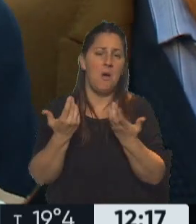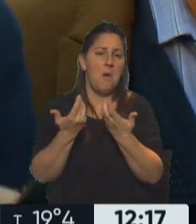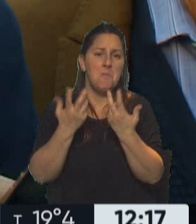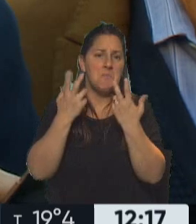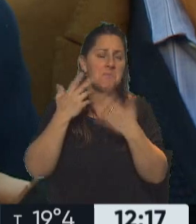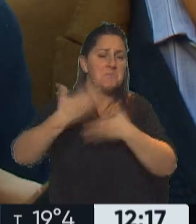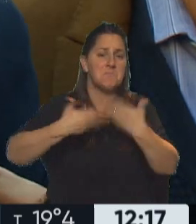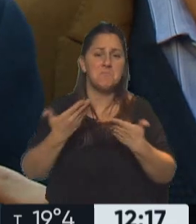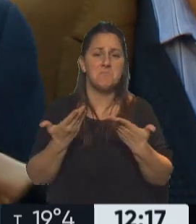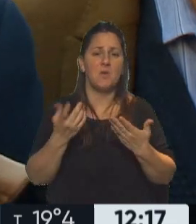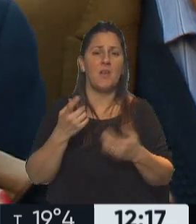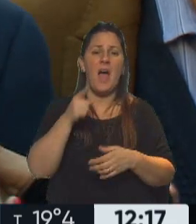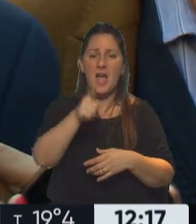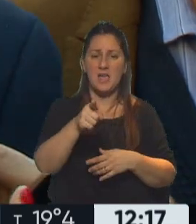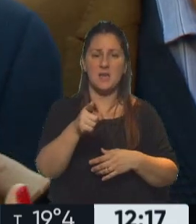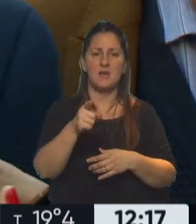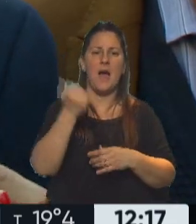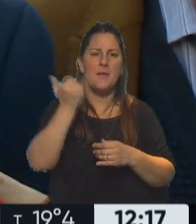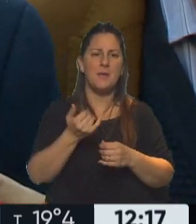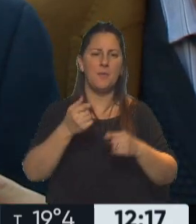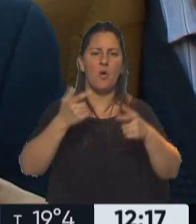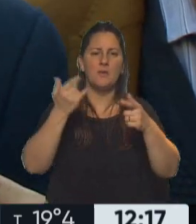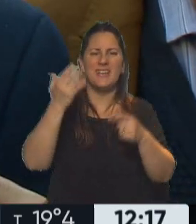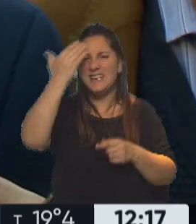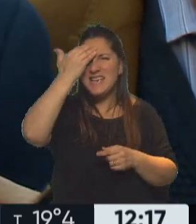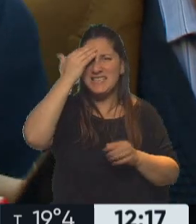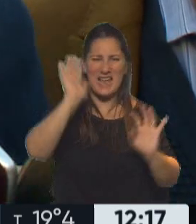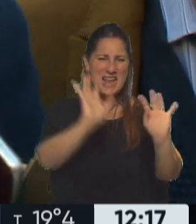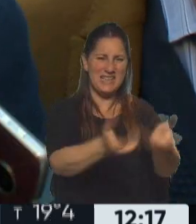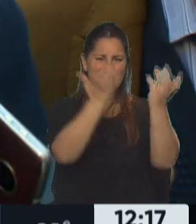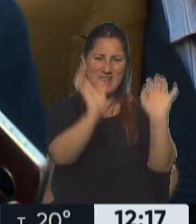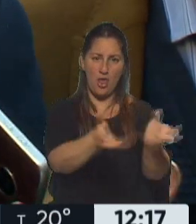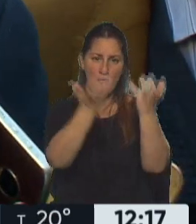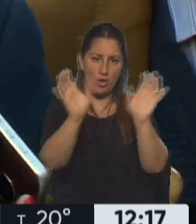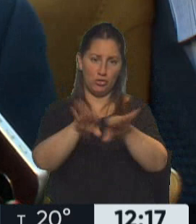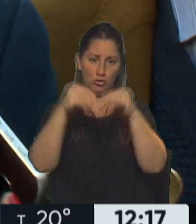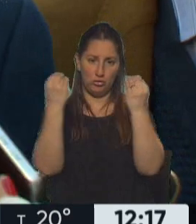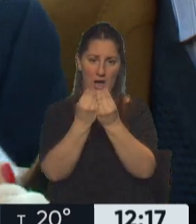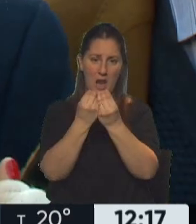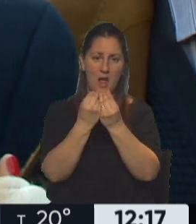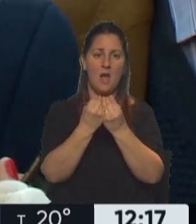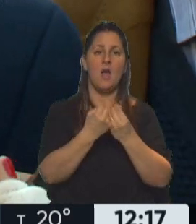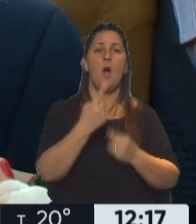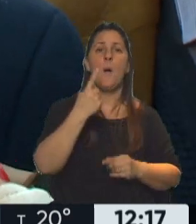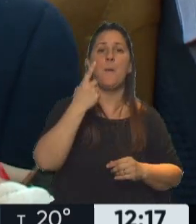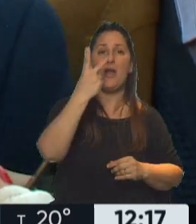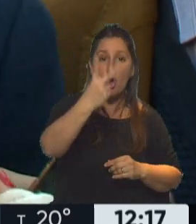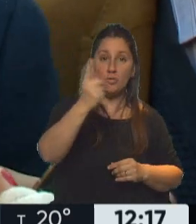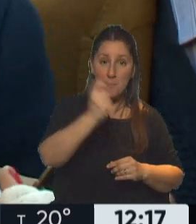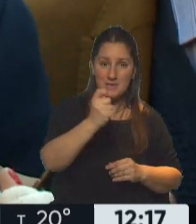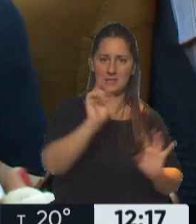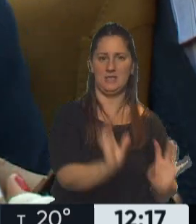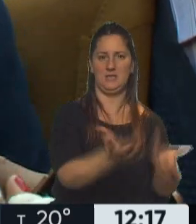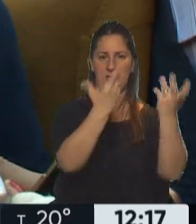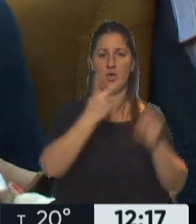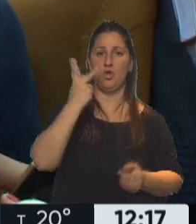polígonos, donde en 10 polígonos se han producido hasta 15 incendios. Un incendio cada 2 meses, en los